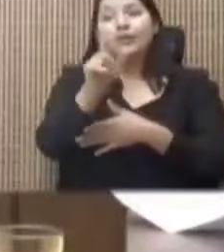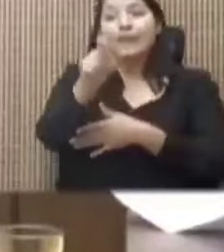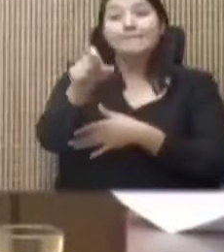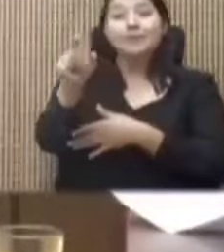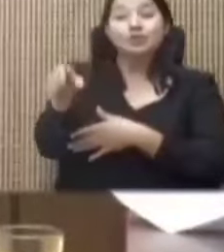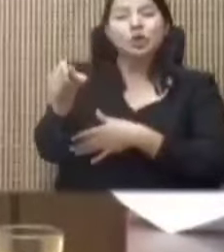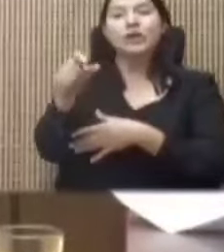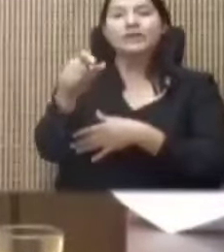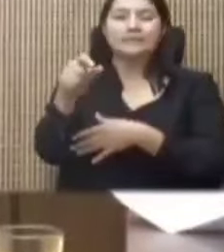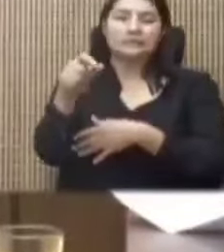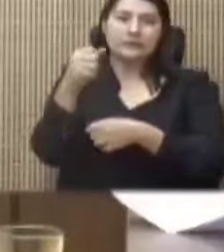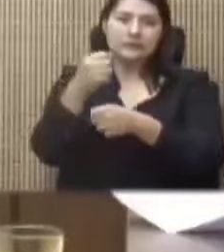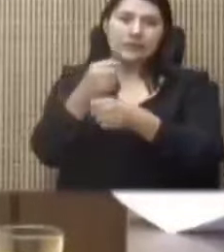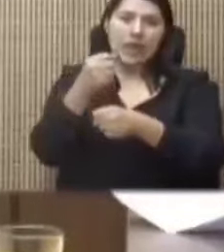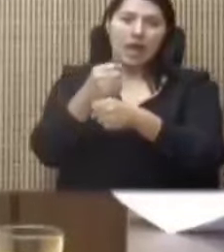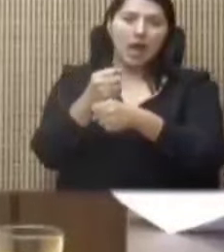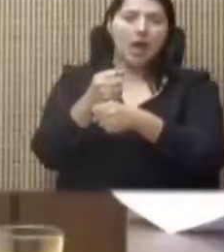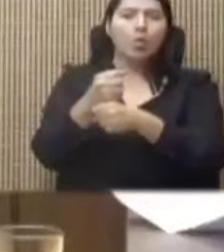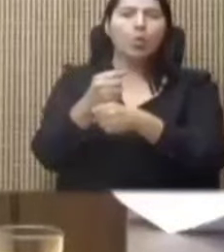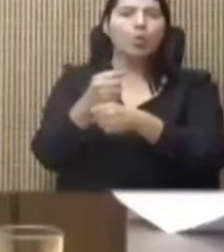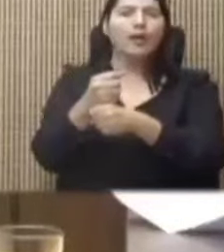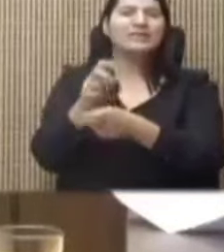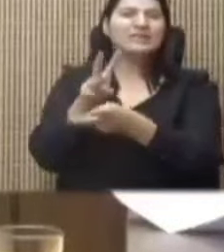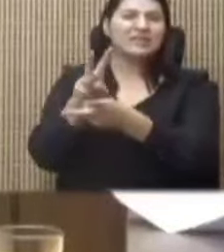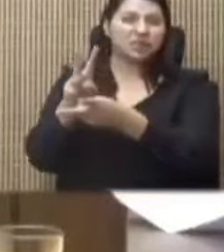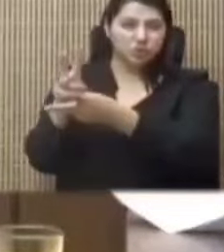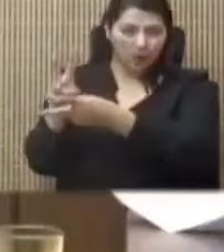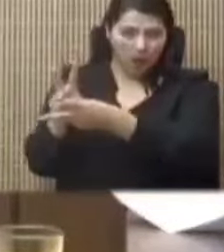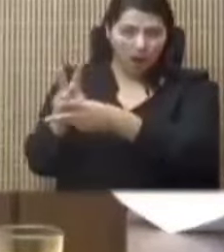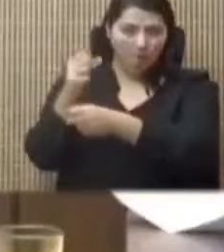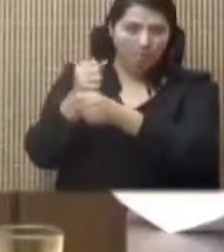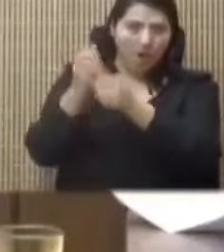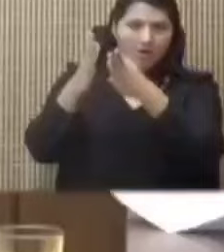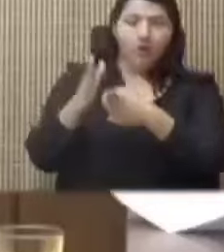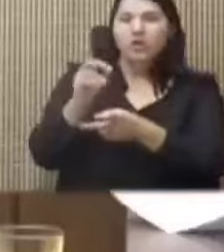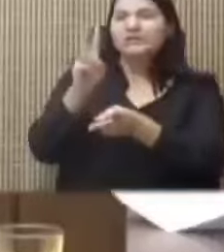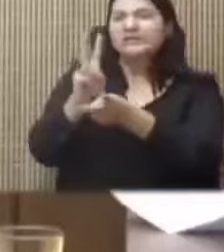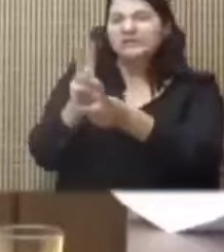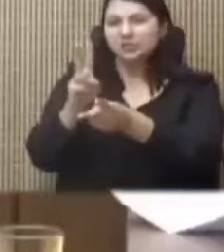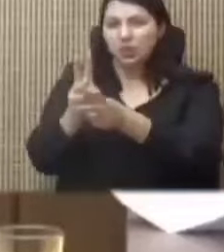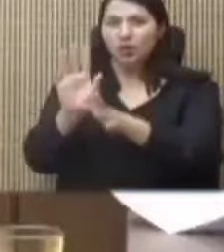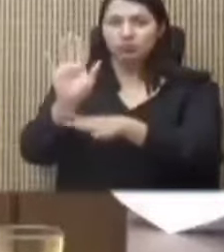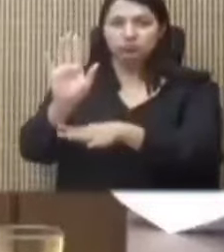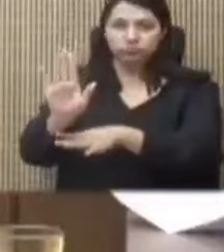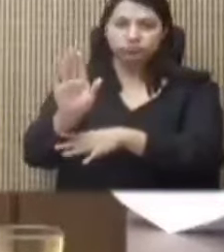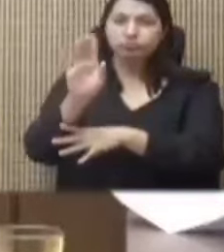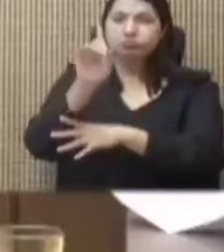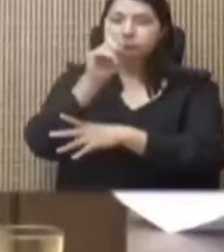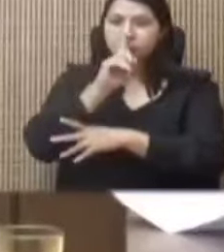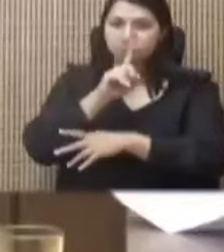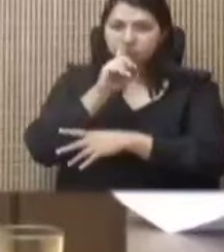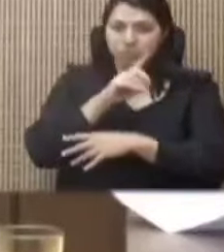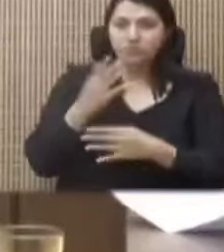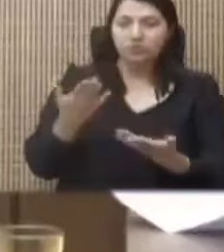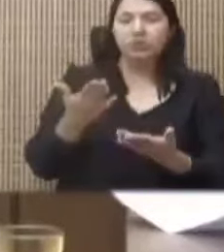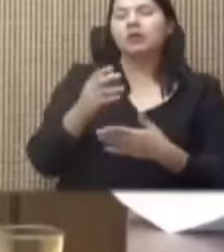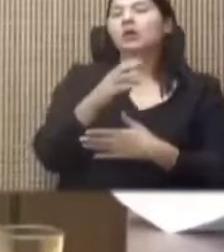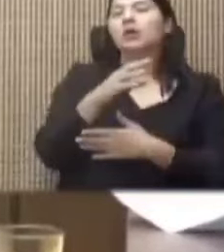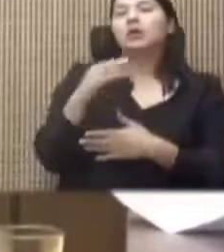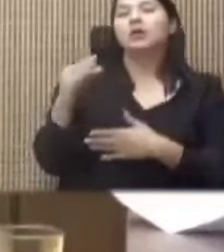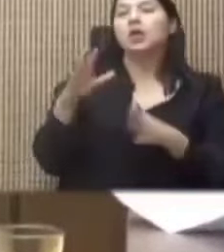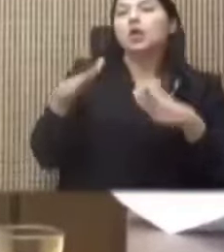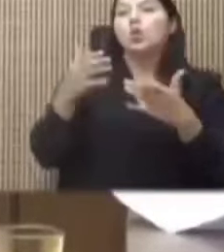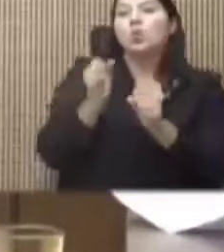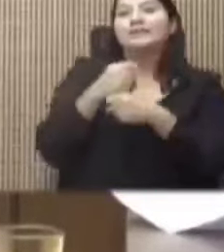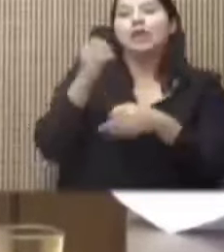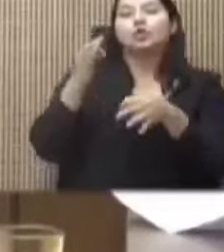estaba haciendo, y su rol en la historia y cómo reivindicar esa población en el presente, hacer justicia social con esa